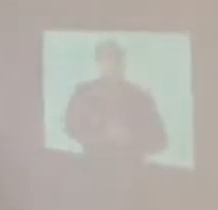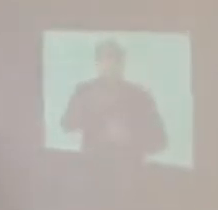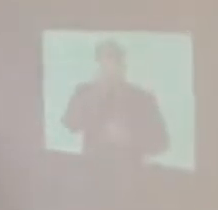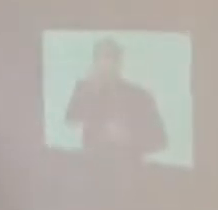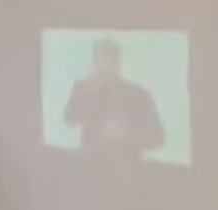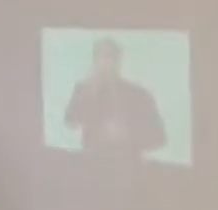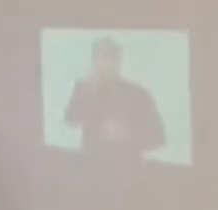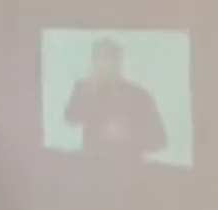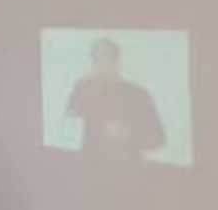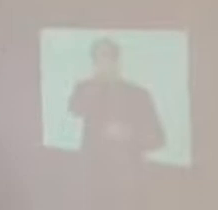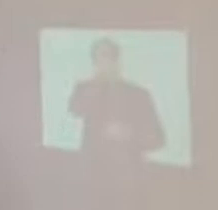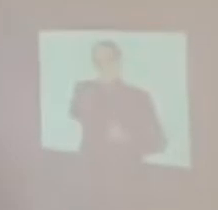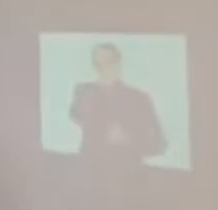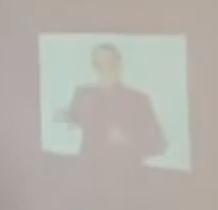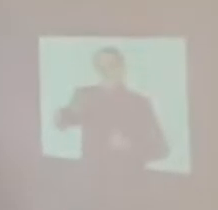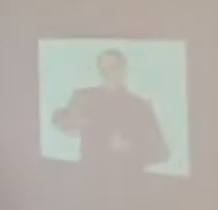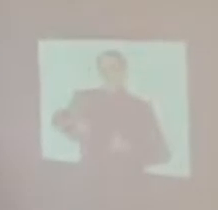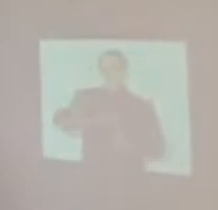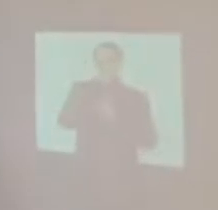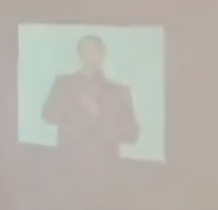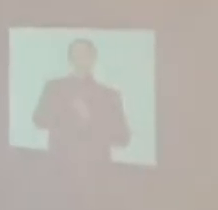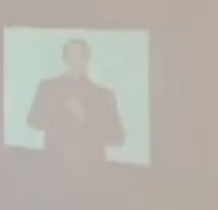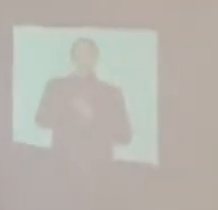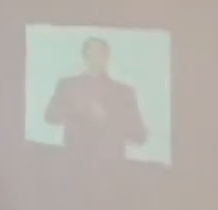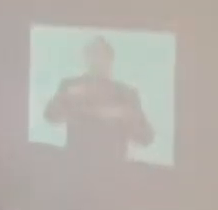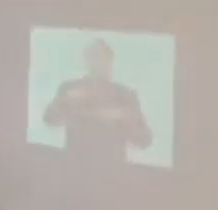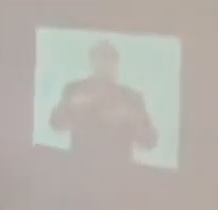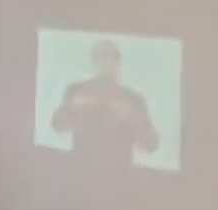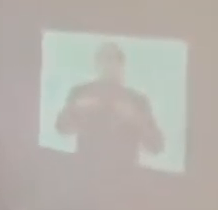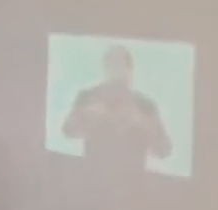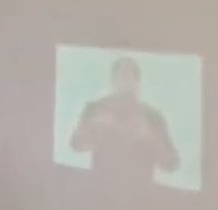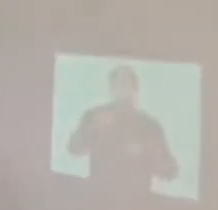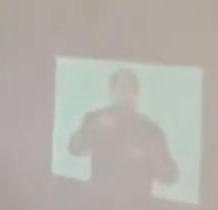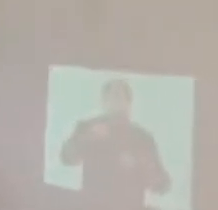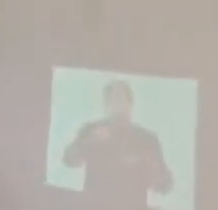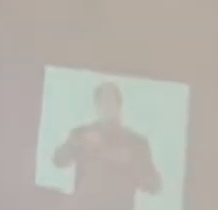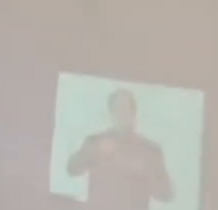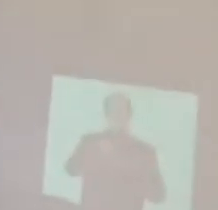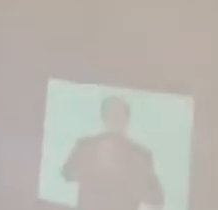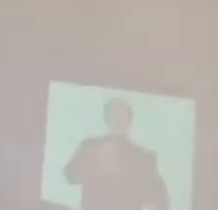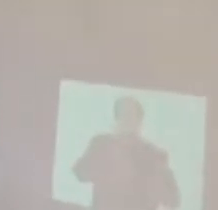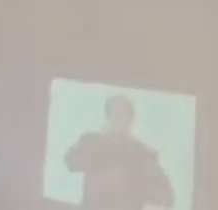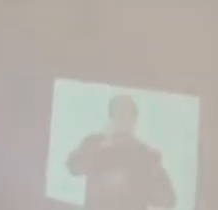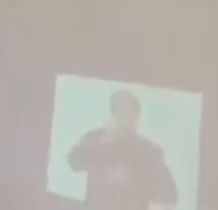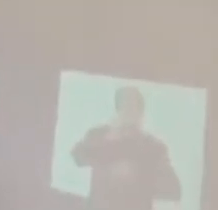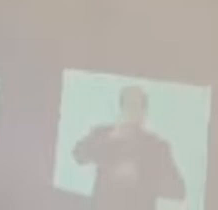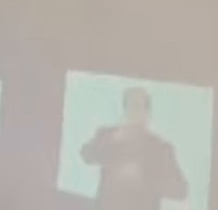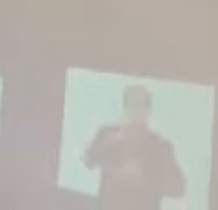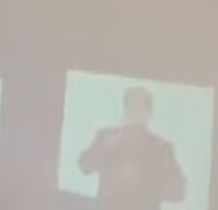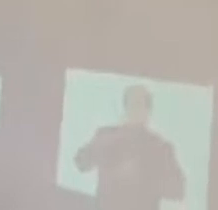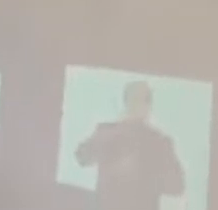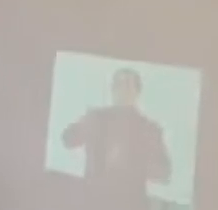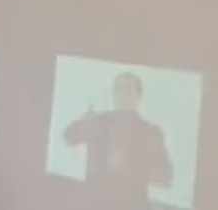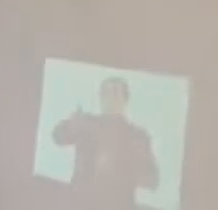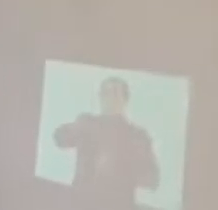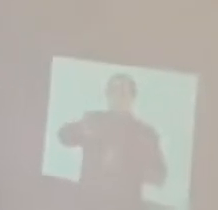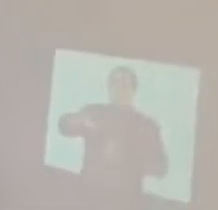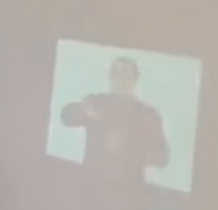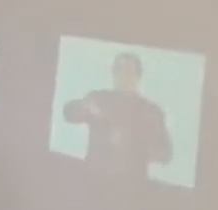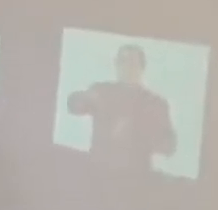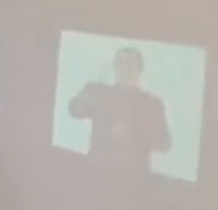muy difíciles con la pandemia, pero salimos adelante por la entrega y compromiso de un pueblo que, como